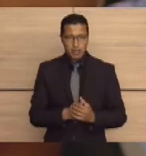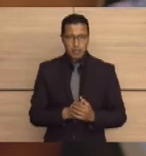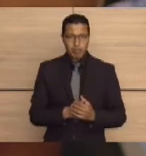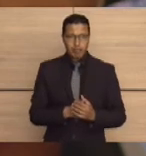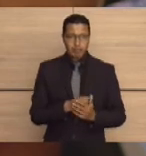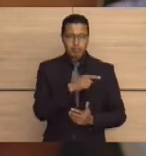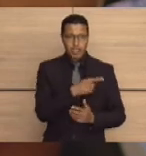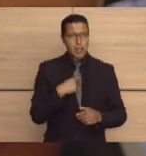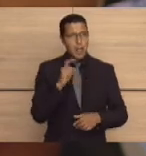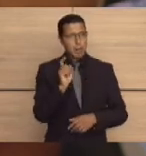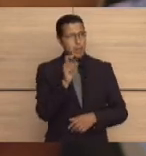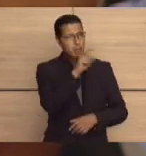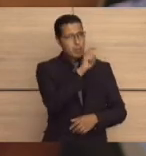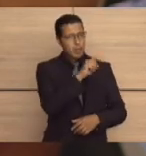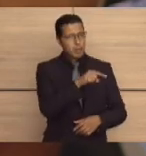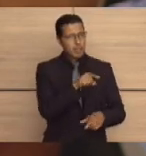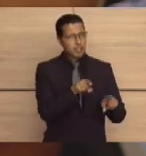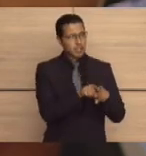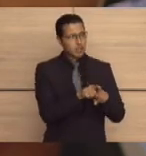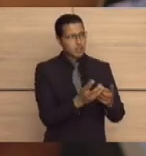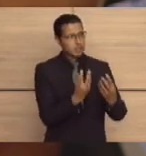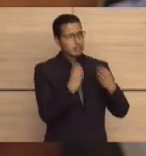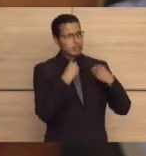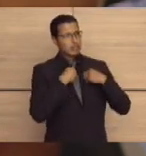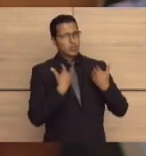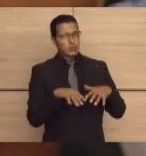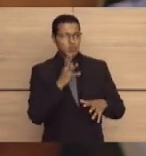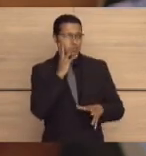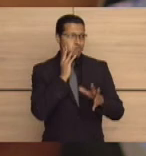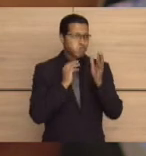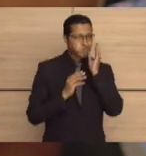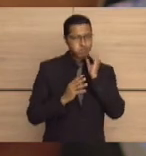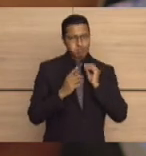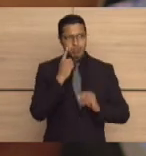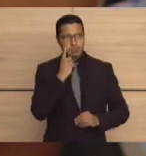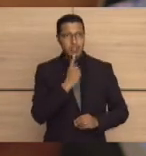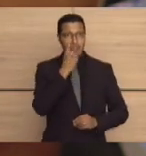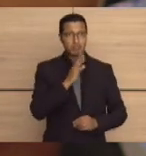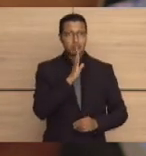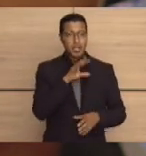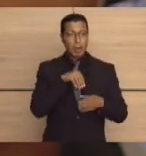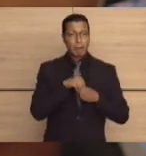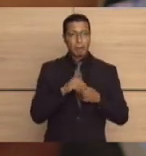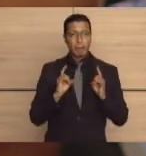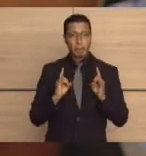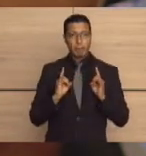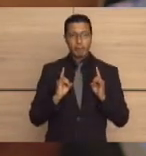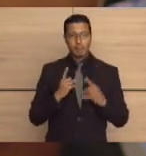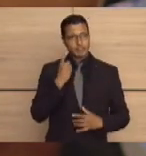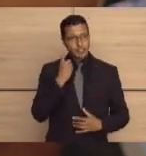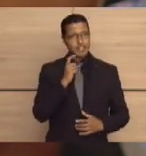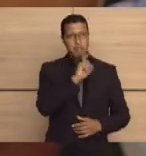que los viajes le dan a uno sentidos nuevos para ver el mundo. Que el que no viaja tiene como un